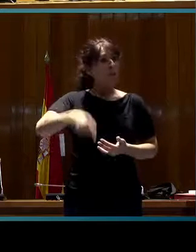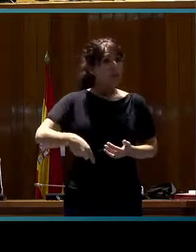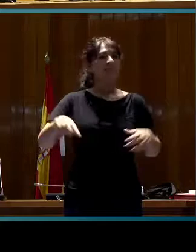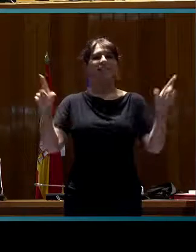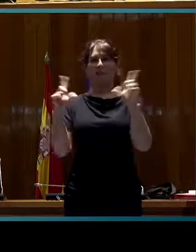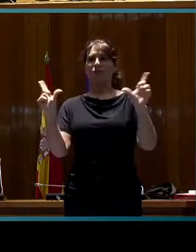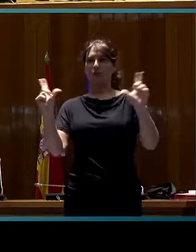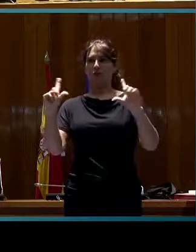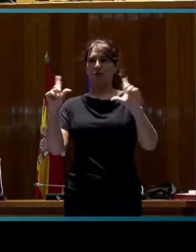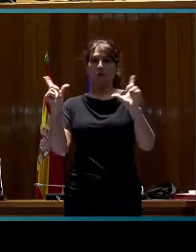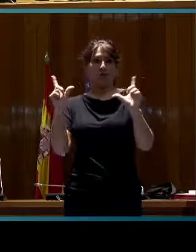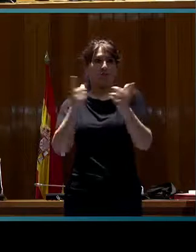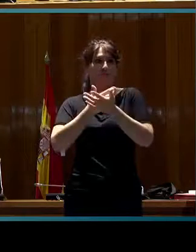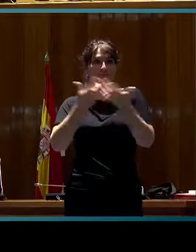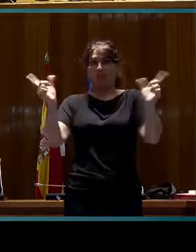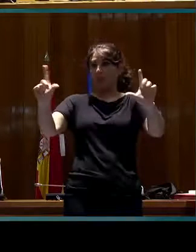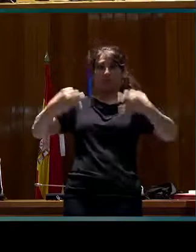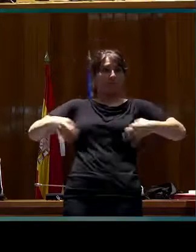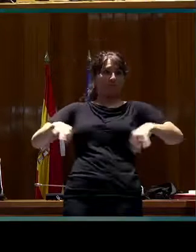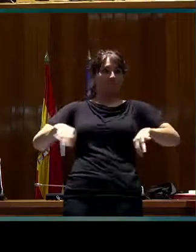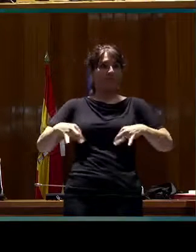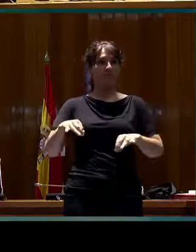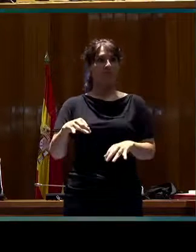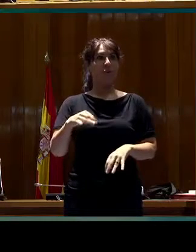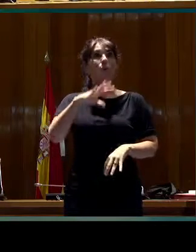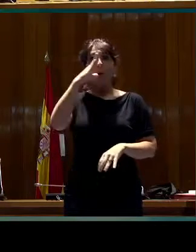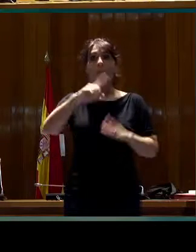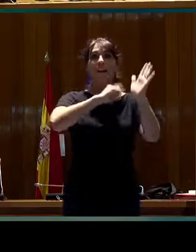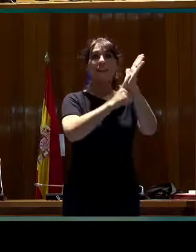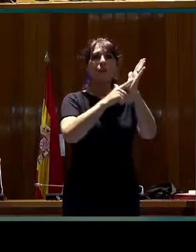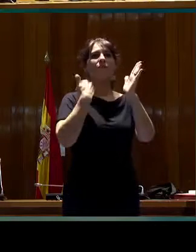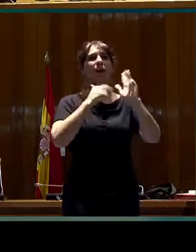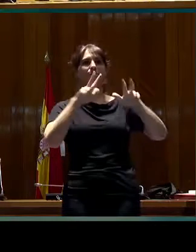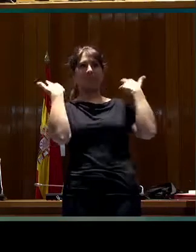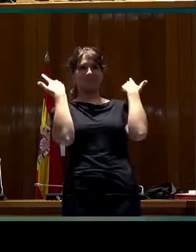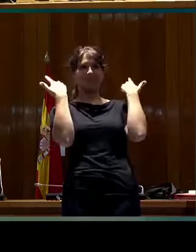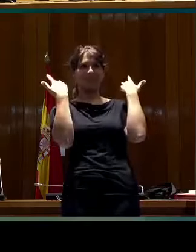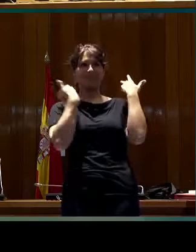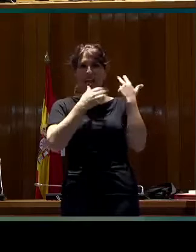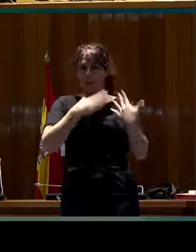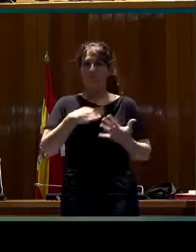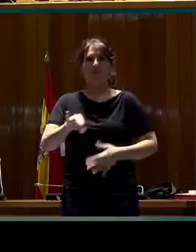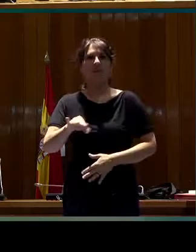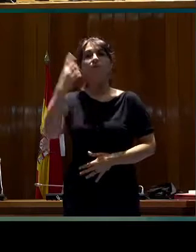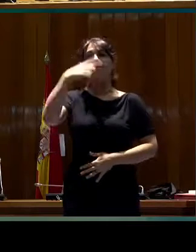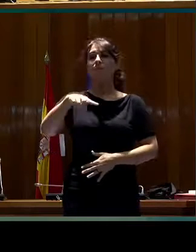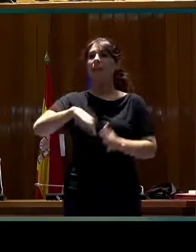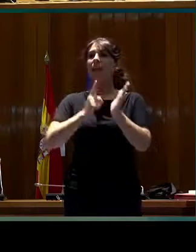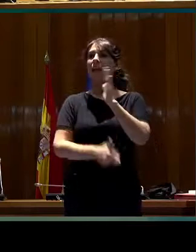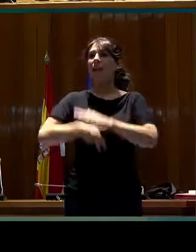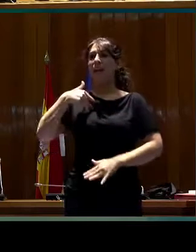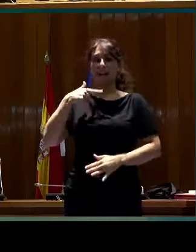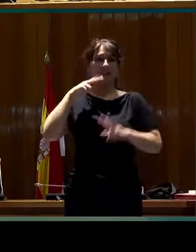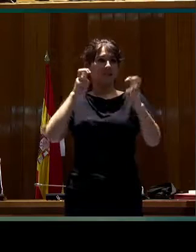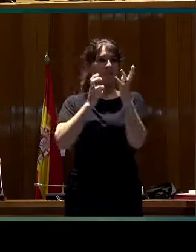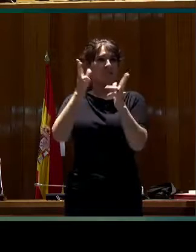televisión clásica, porque la legislación lo posibilita. Ustedes saben que la Ley General de Comunicación Audiovisual